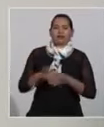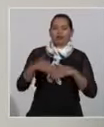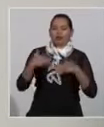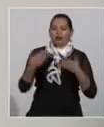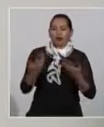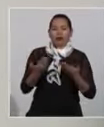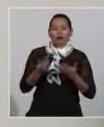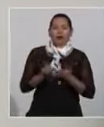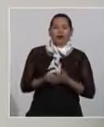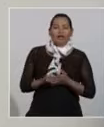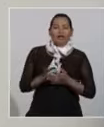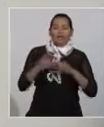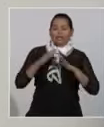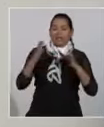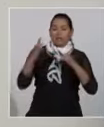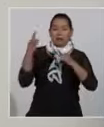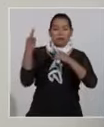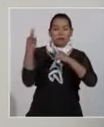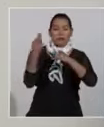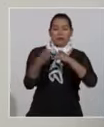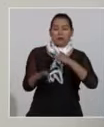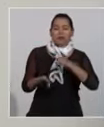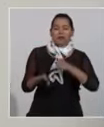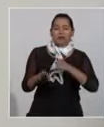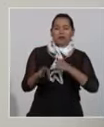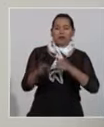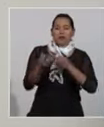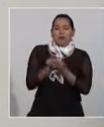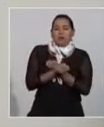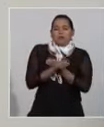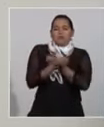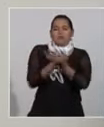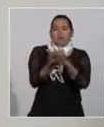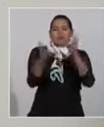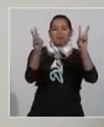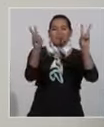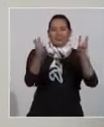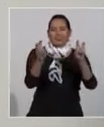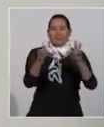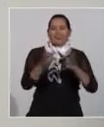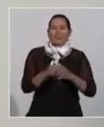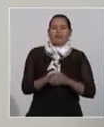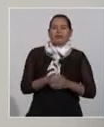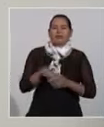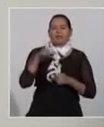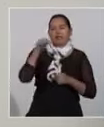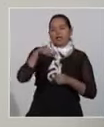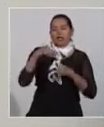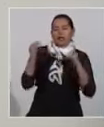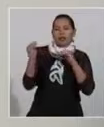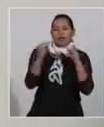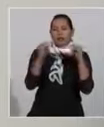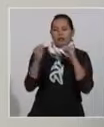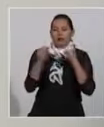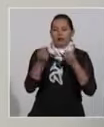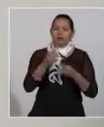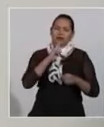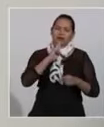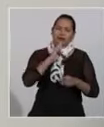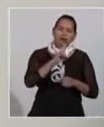manera a la conclusión de la exposición temática de este debate con sus réplicas y con